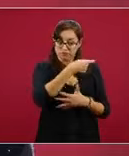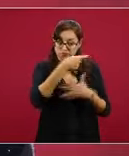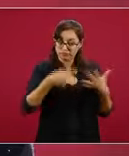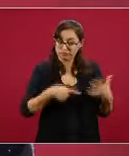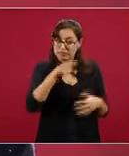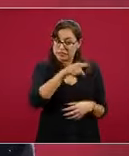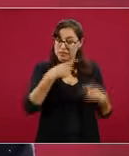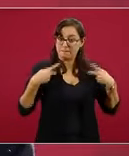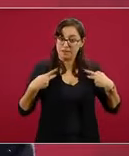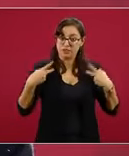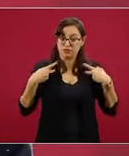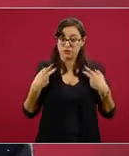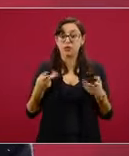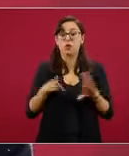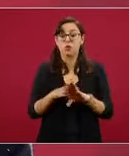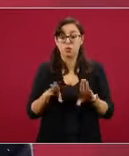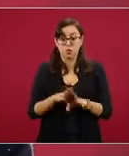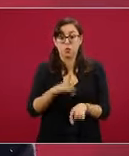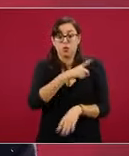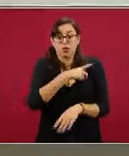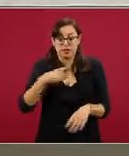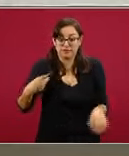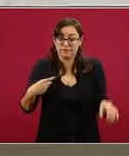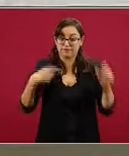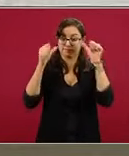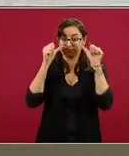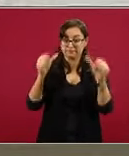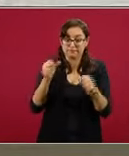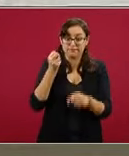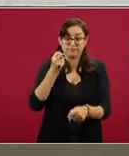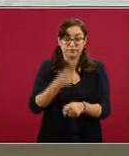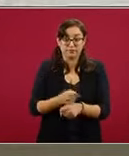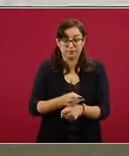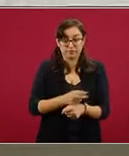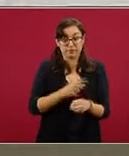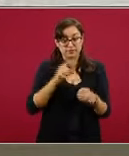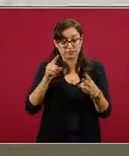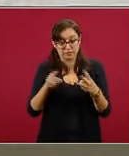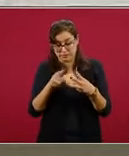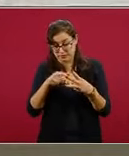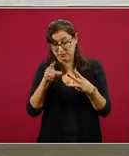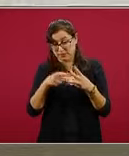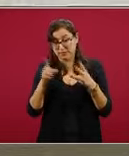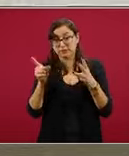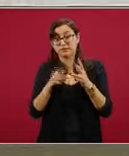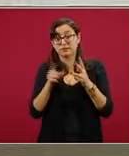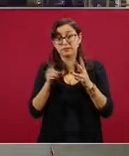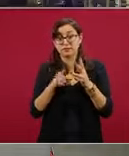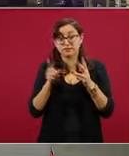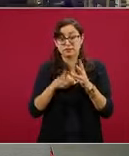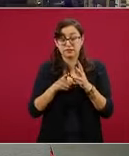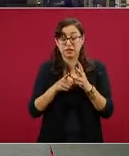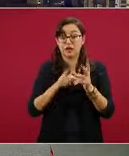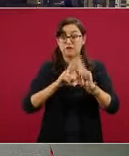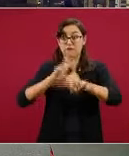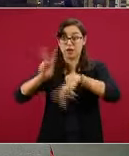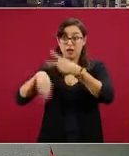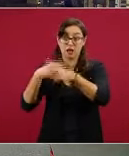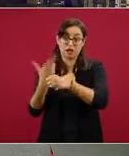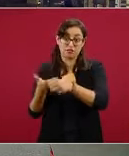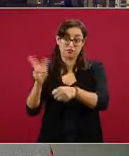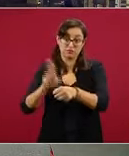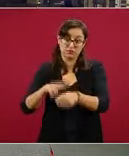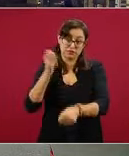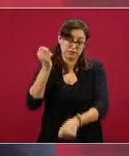las comorbilidades y los factores de riesgo, y otro que está en el campo de la demanda oportuna de esa